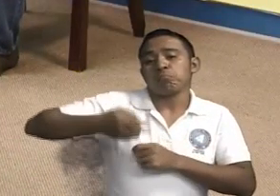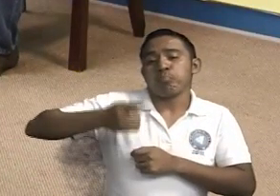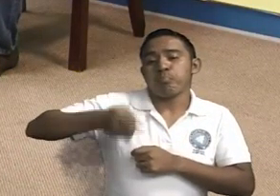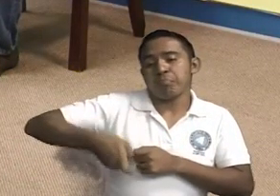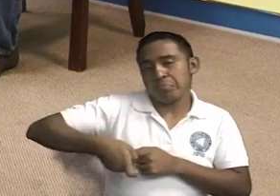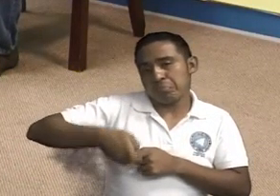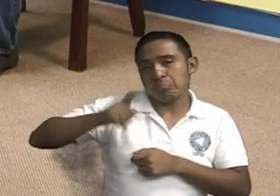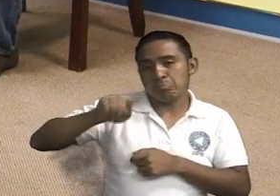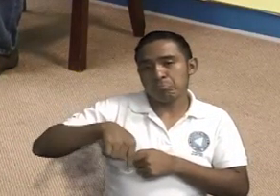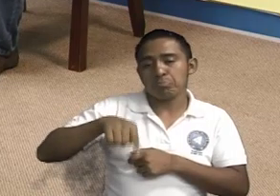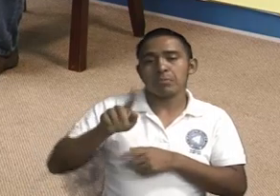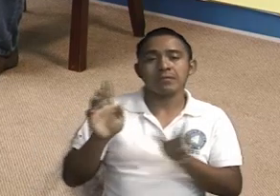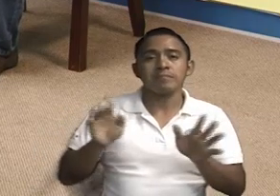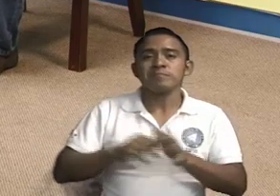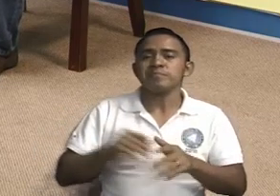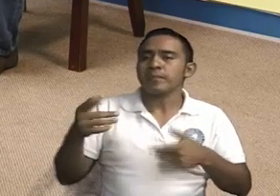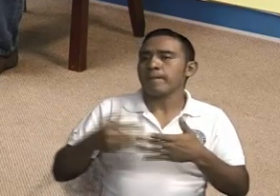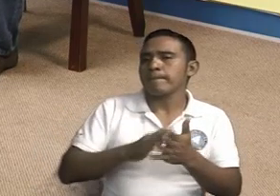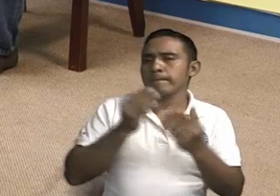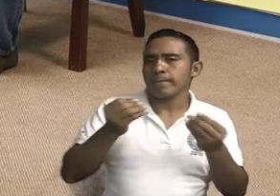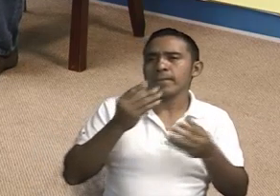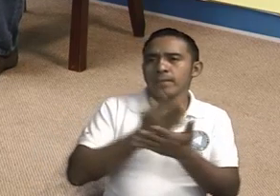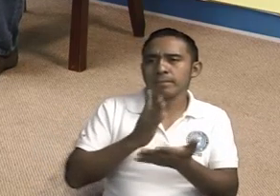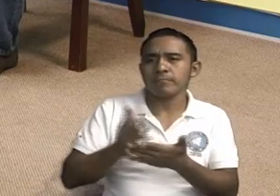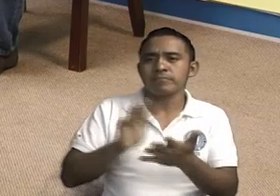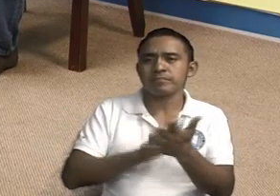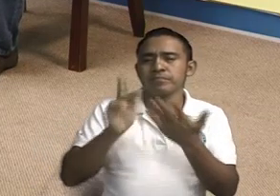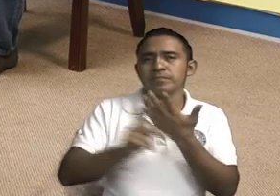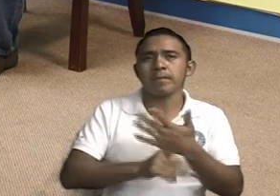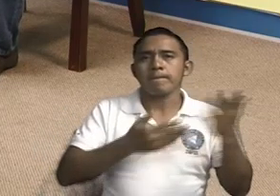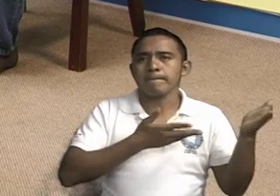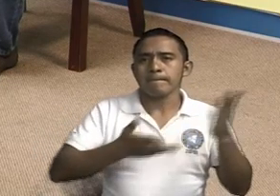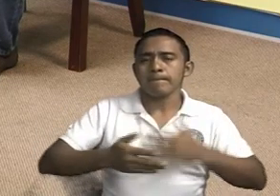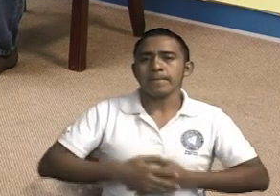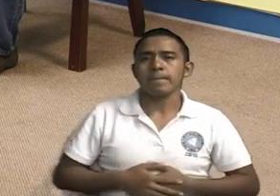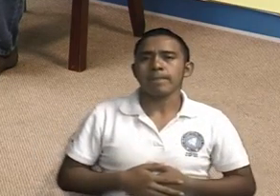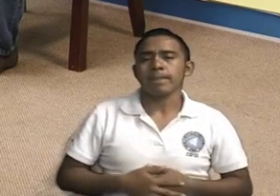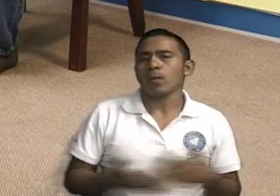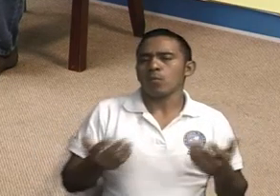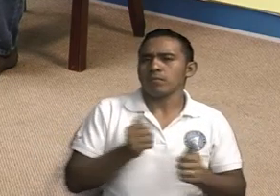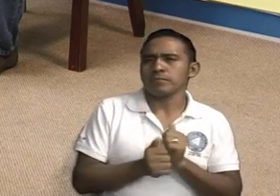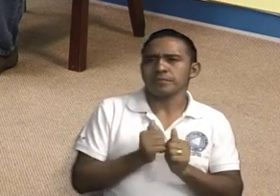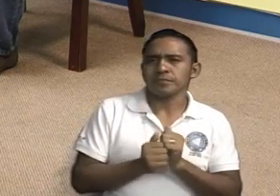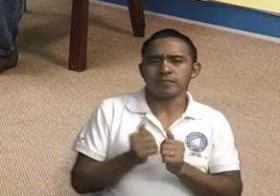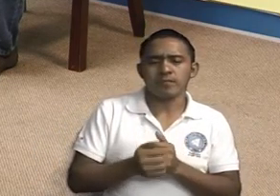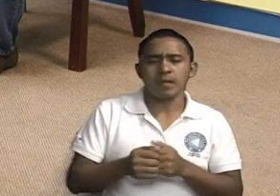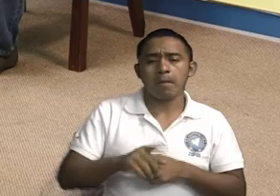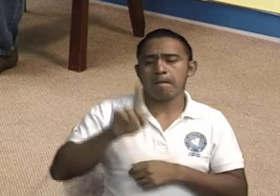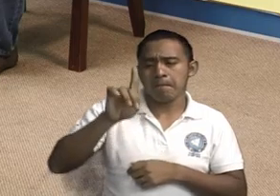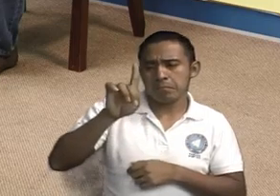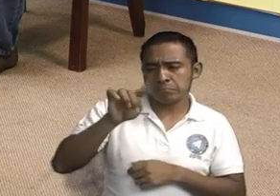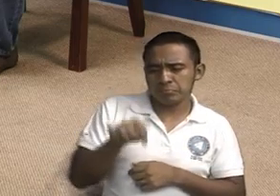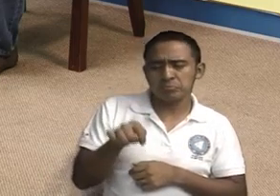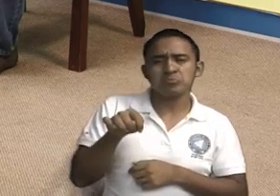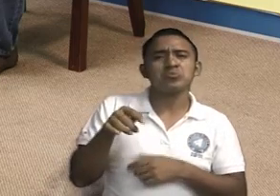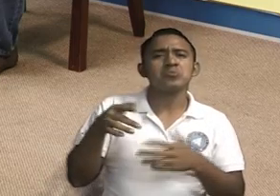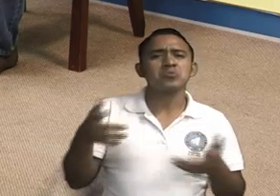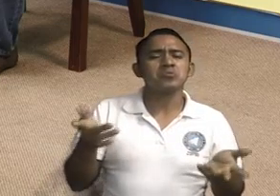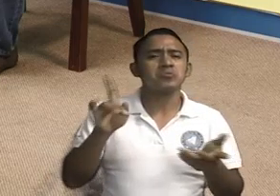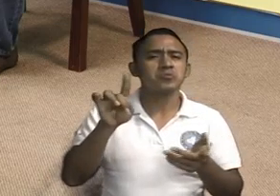en nuestro programa. Nuevamente, sí, bienvenido. Mucho gusto de verte nuevamente. Doctor, primero, ¿qué provoca la disfunción eréctil? ¿Qué factores